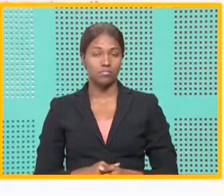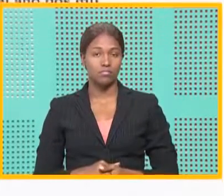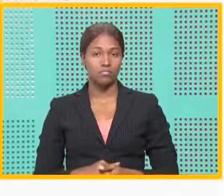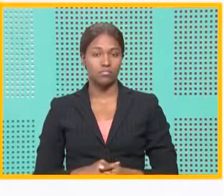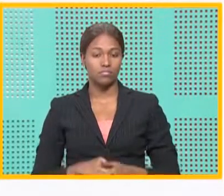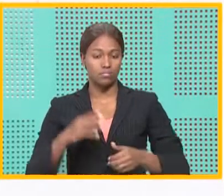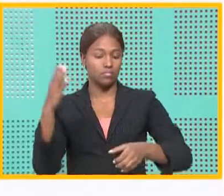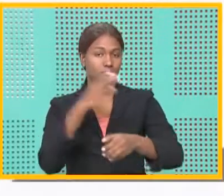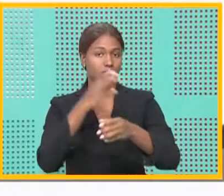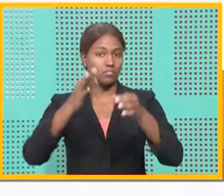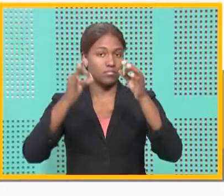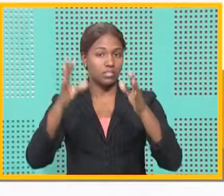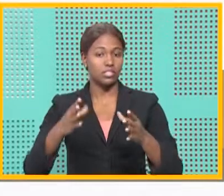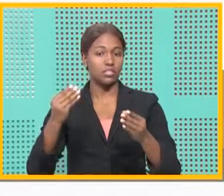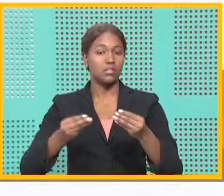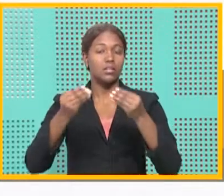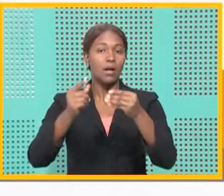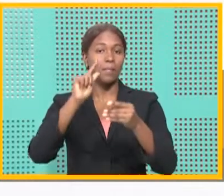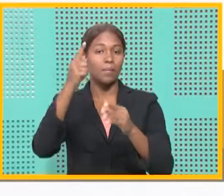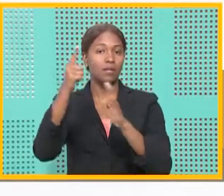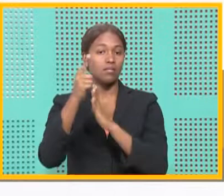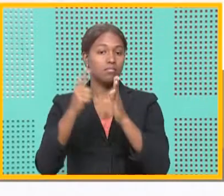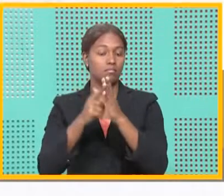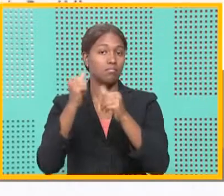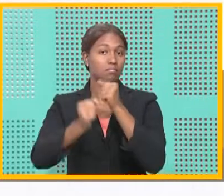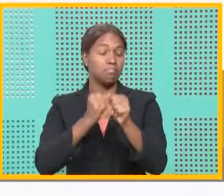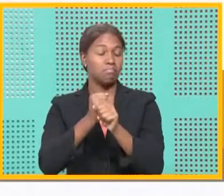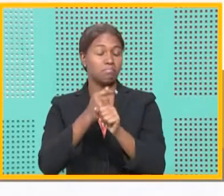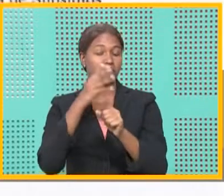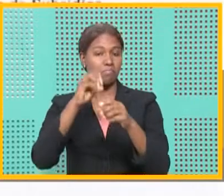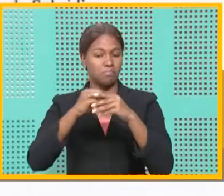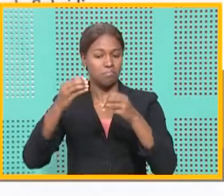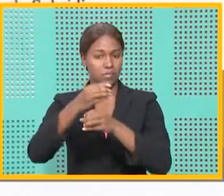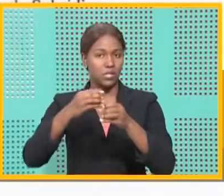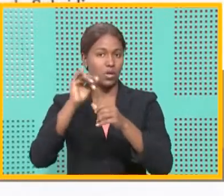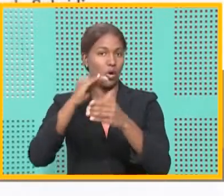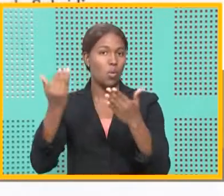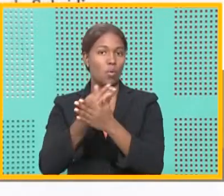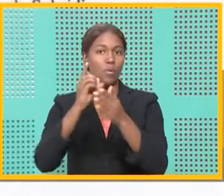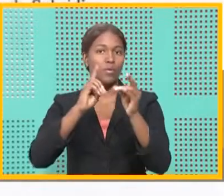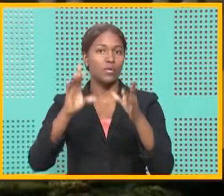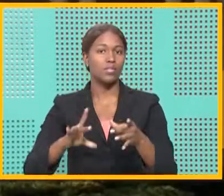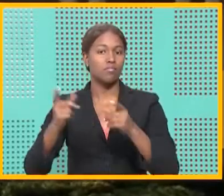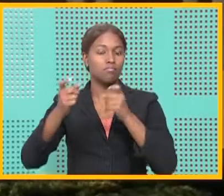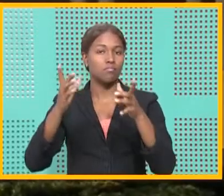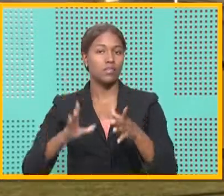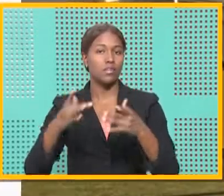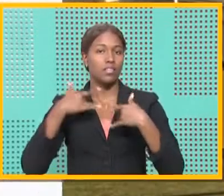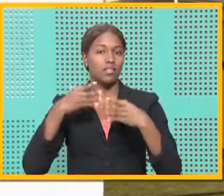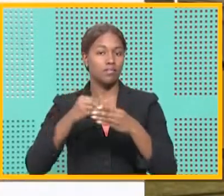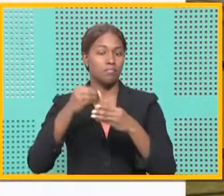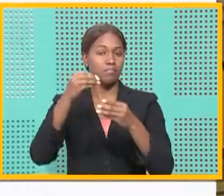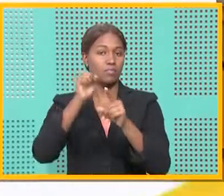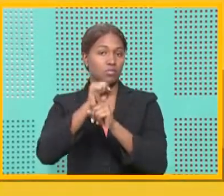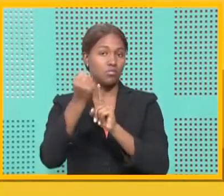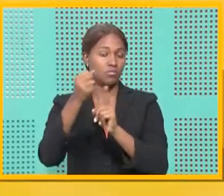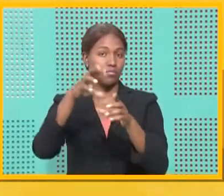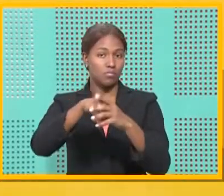el Poder Ejecutivo emite primeros decretos del año con dos embajadores y nuevo director administradora de subsidios